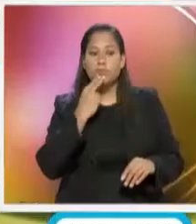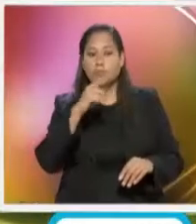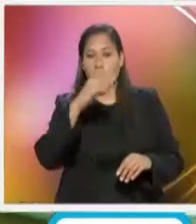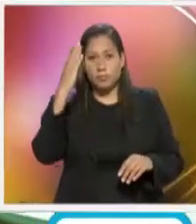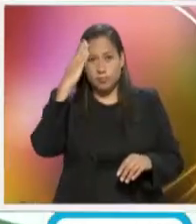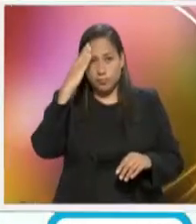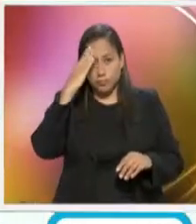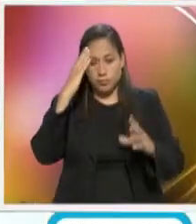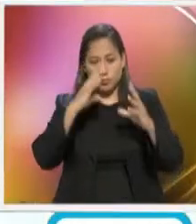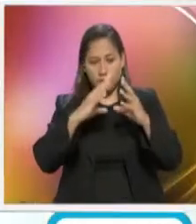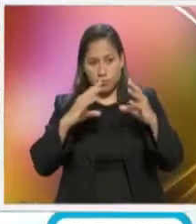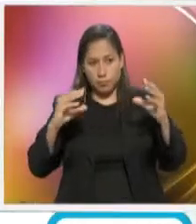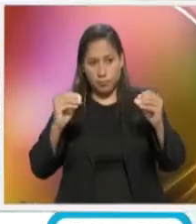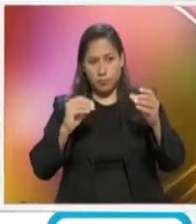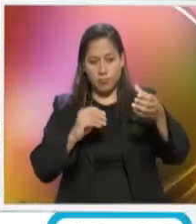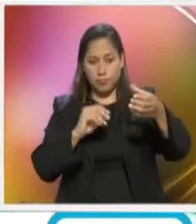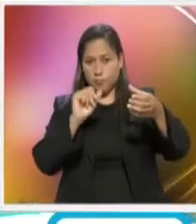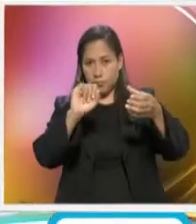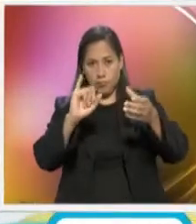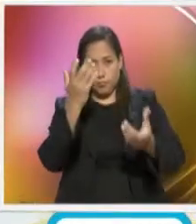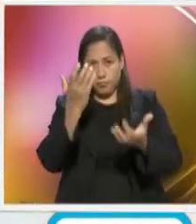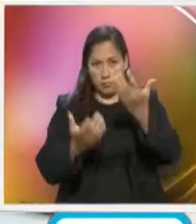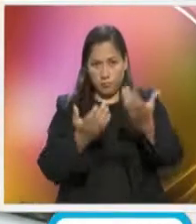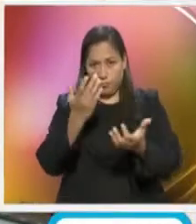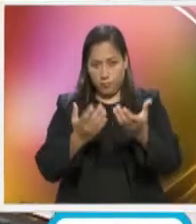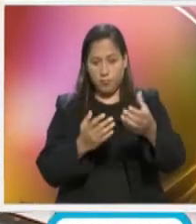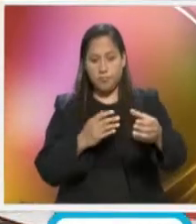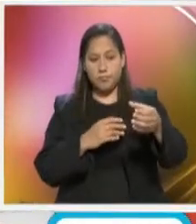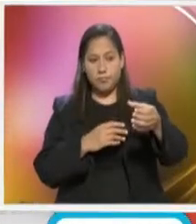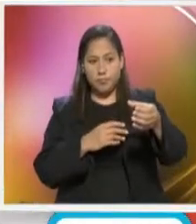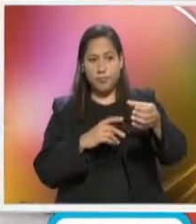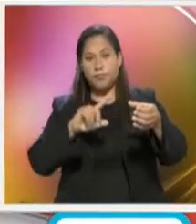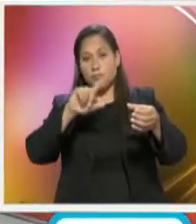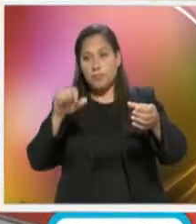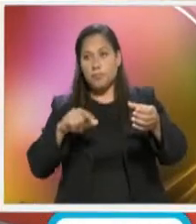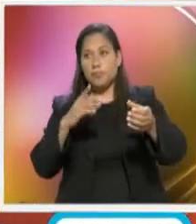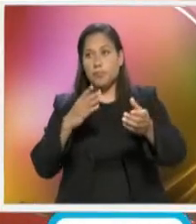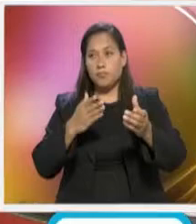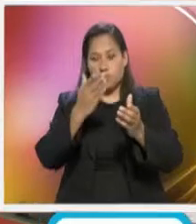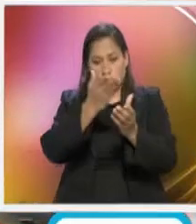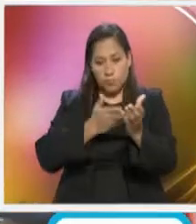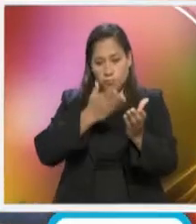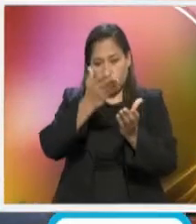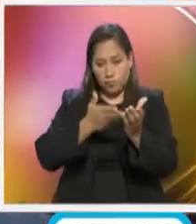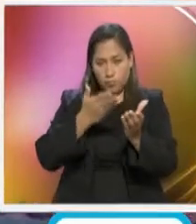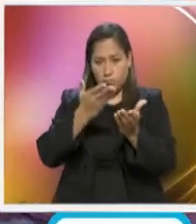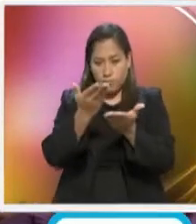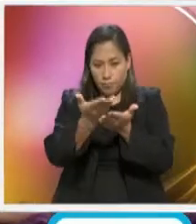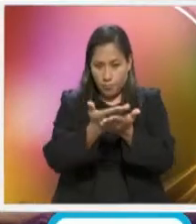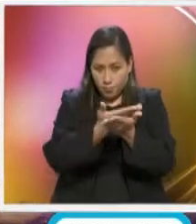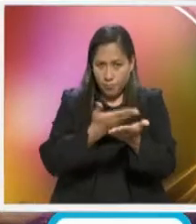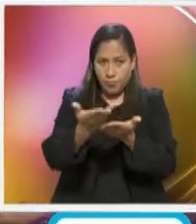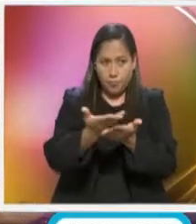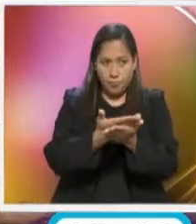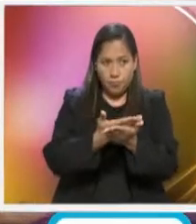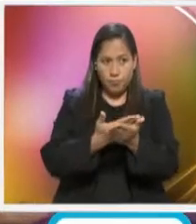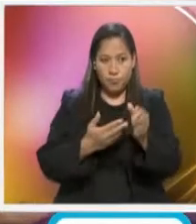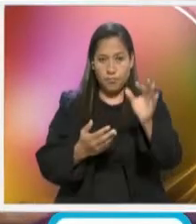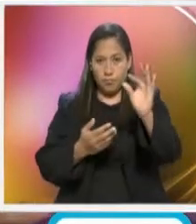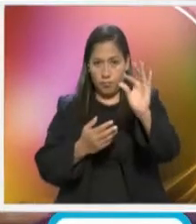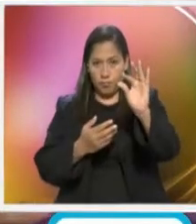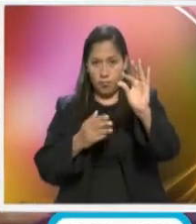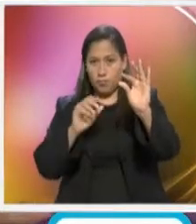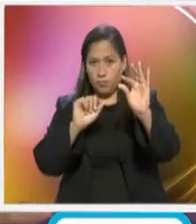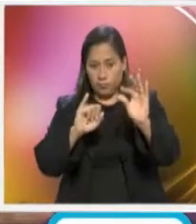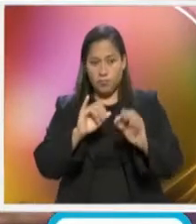calabacita pongo en la cocera así entera. Ah, qué ¿Sí? rico. Y después la vamos a cortar en láminas, como Sí. decíamos ahí, que están estas dos láminas, ¿no? Ya tenemos